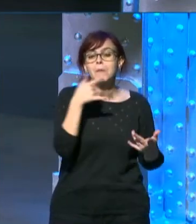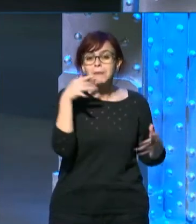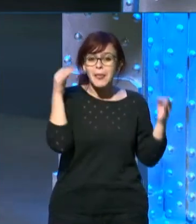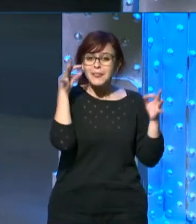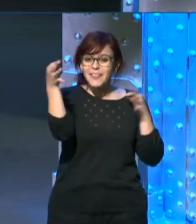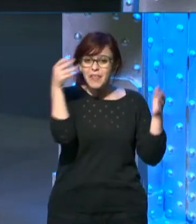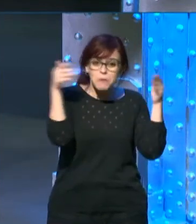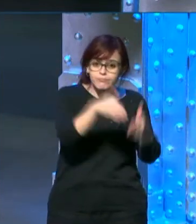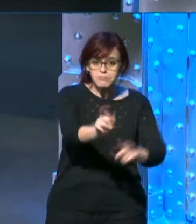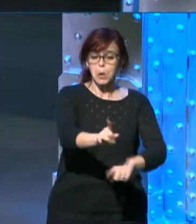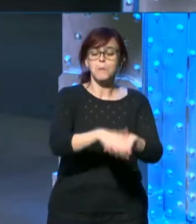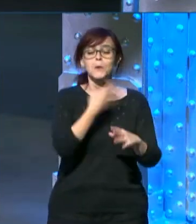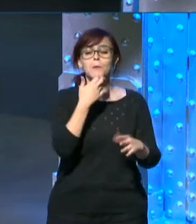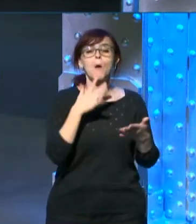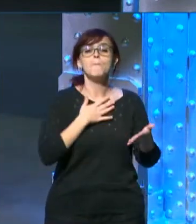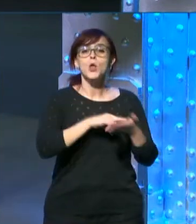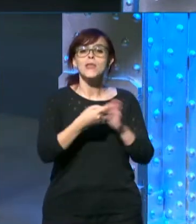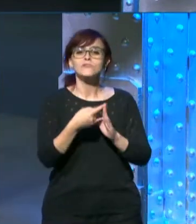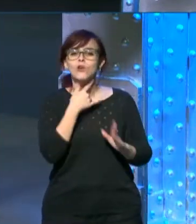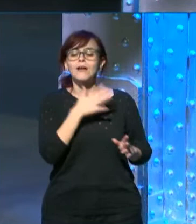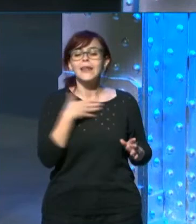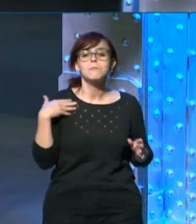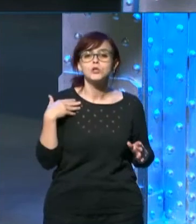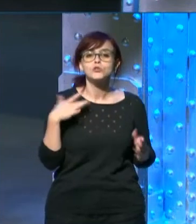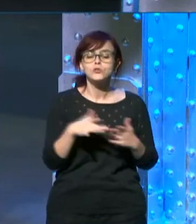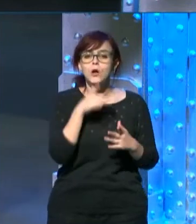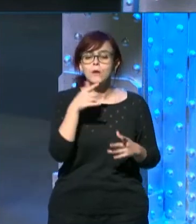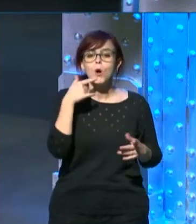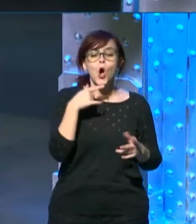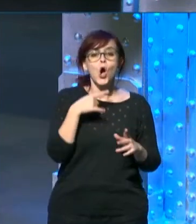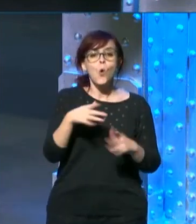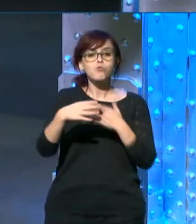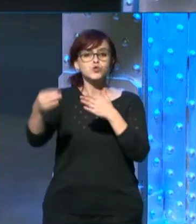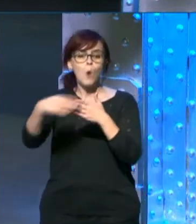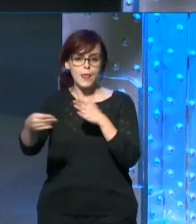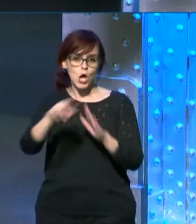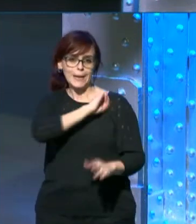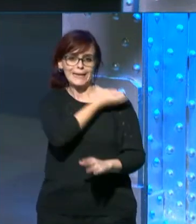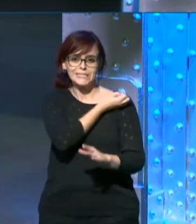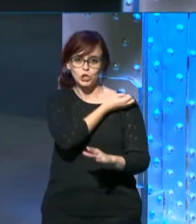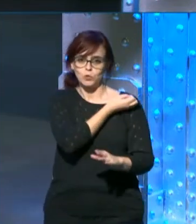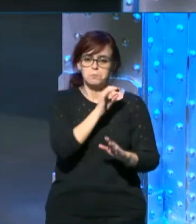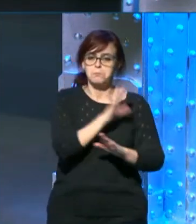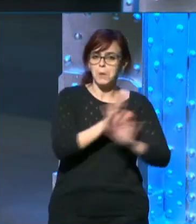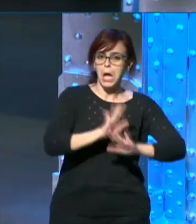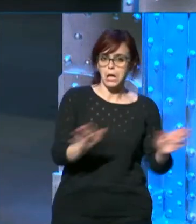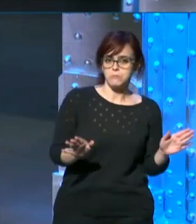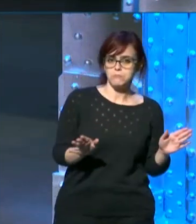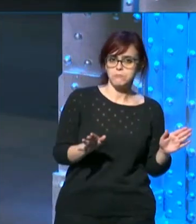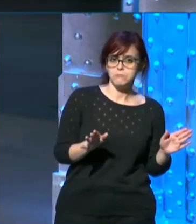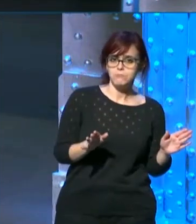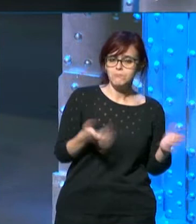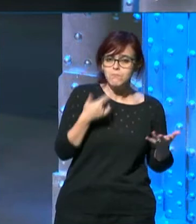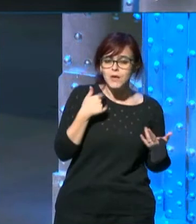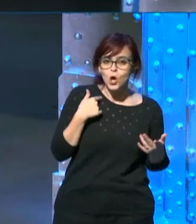detalle. Hablaban de, por ejemplo, en mi proyecto lo que tenemos que hacer es un login de usuarios, muy de alto nivel. Con eso no se podía trabajar.